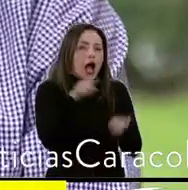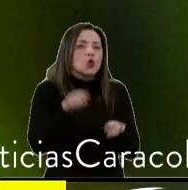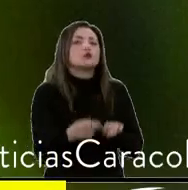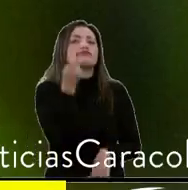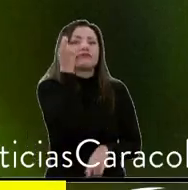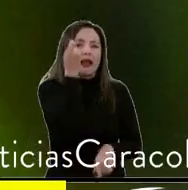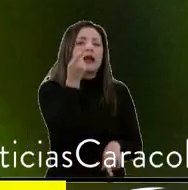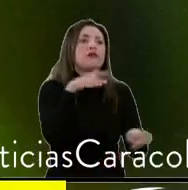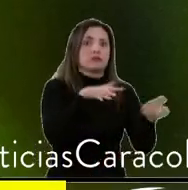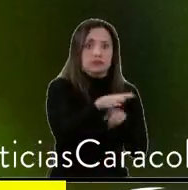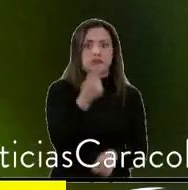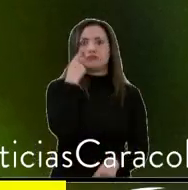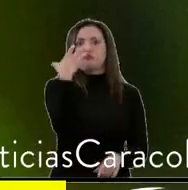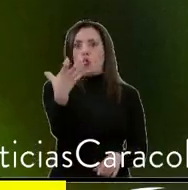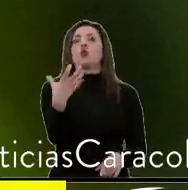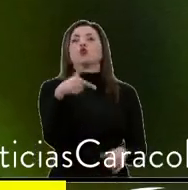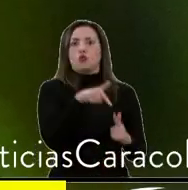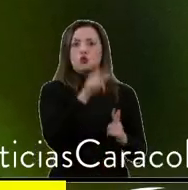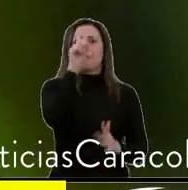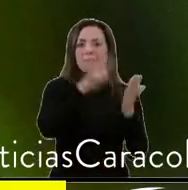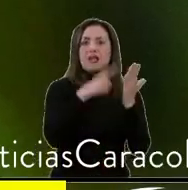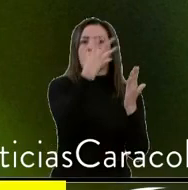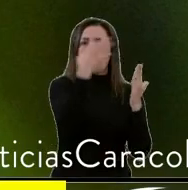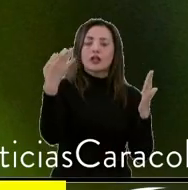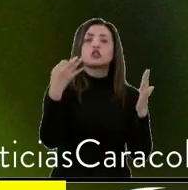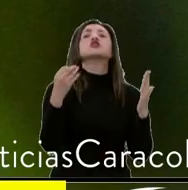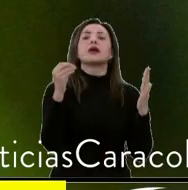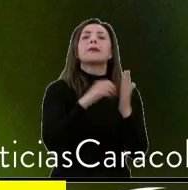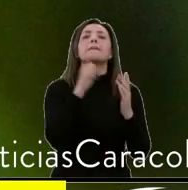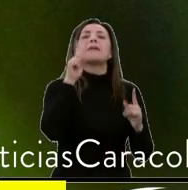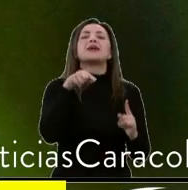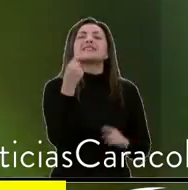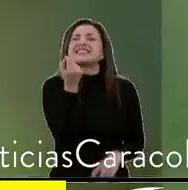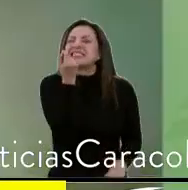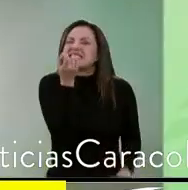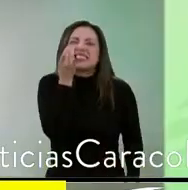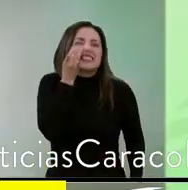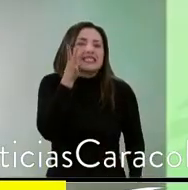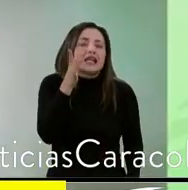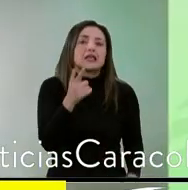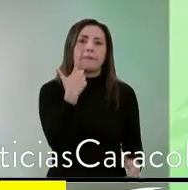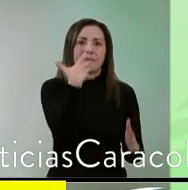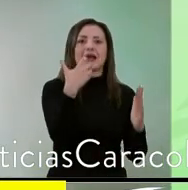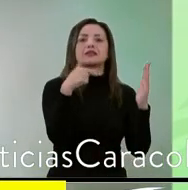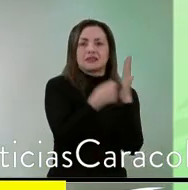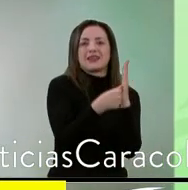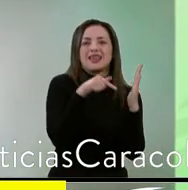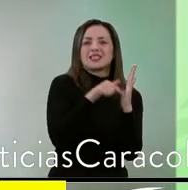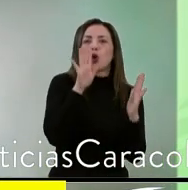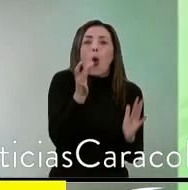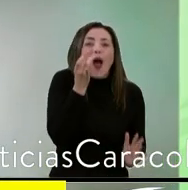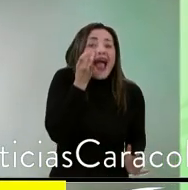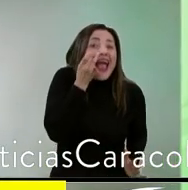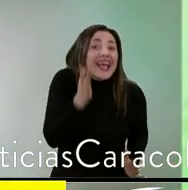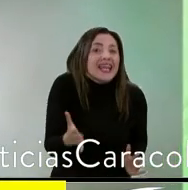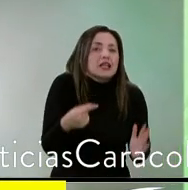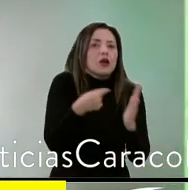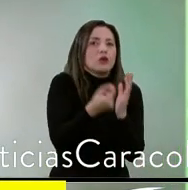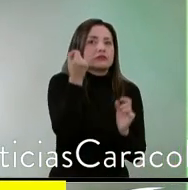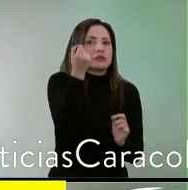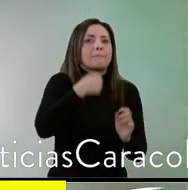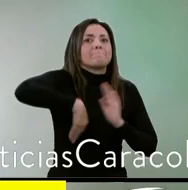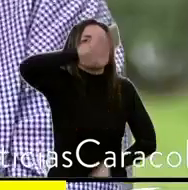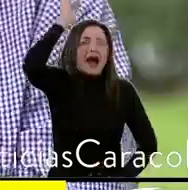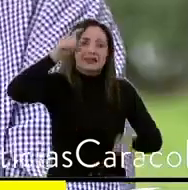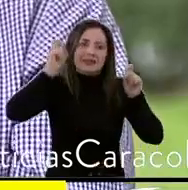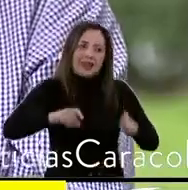bastante considerable, ¿no? Y resalta el número de especies críticamente amenazadas. Esa es la categoría, digamos, de mayor amenaza, de mayor